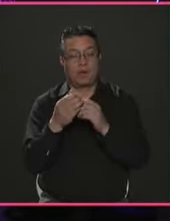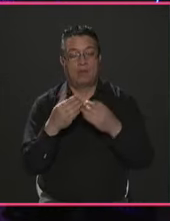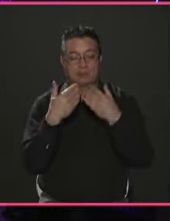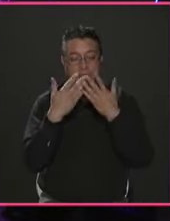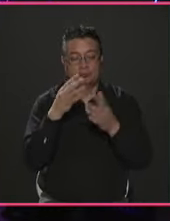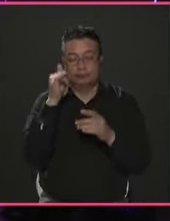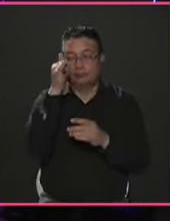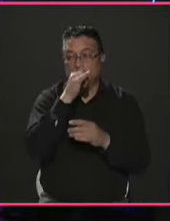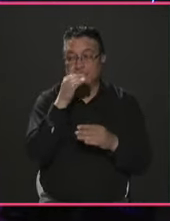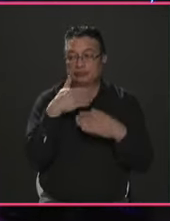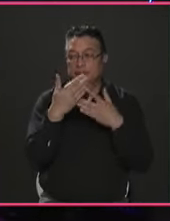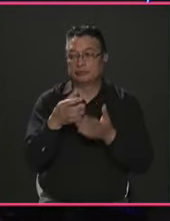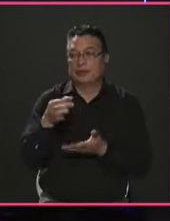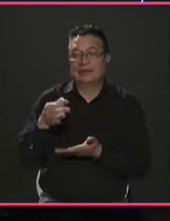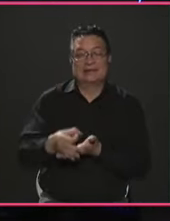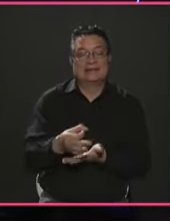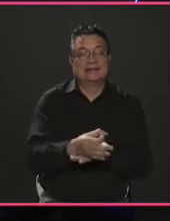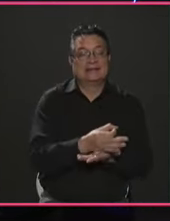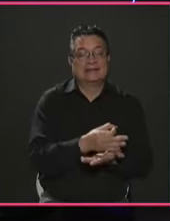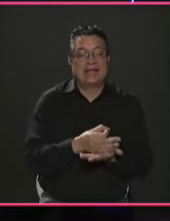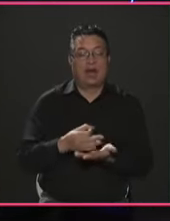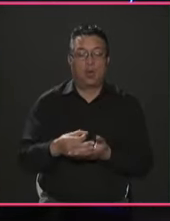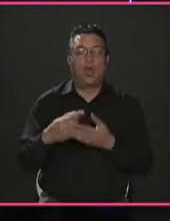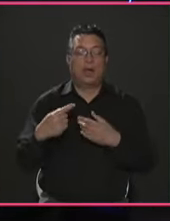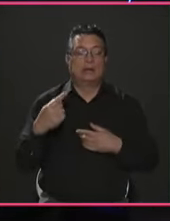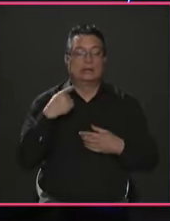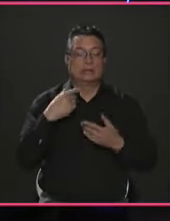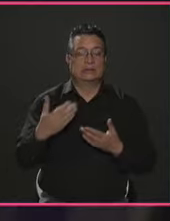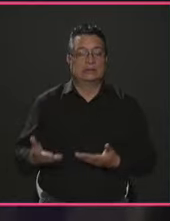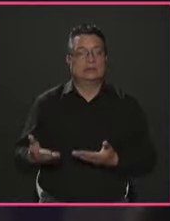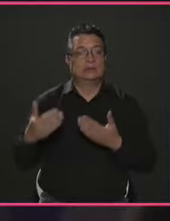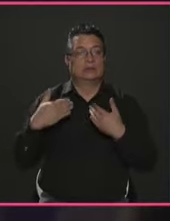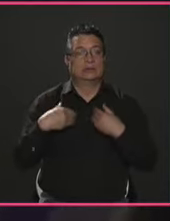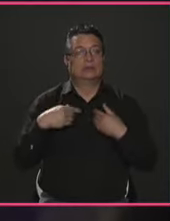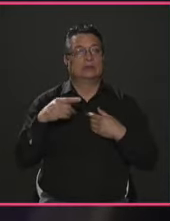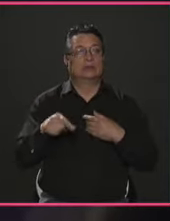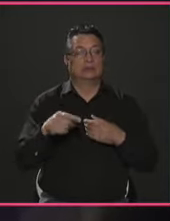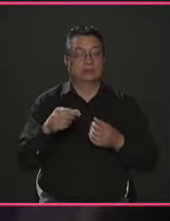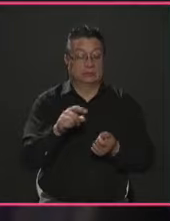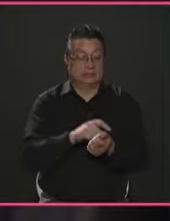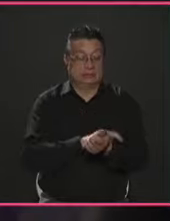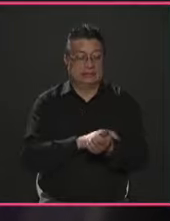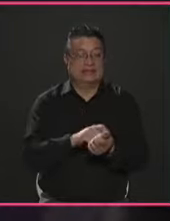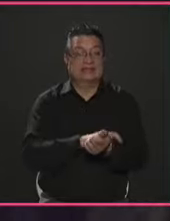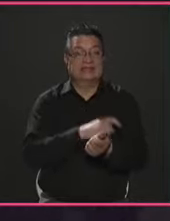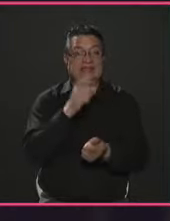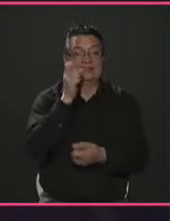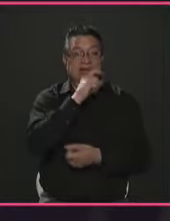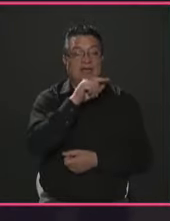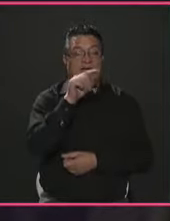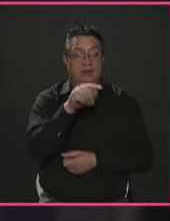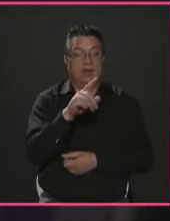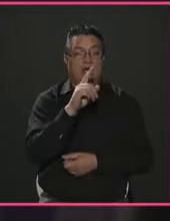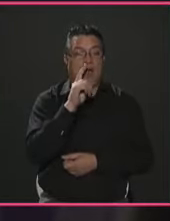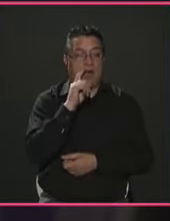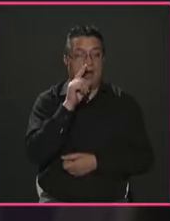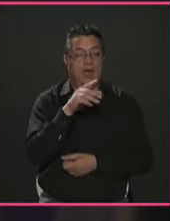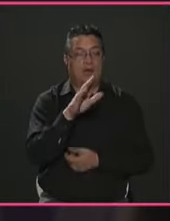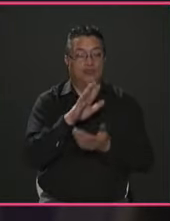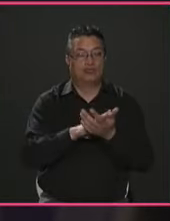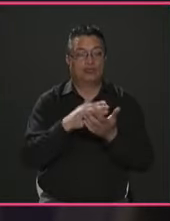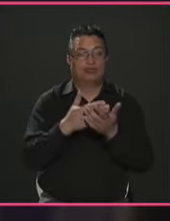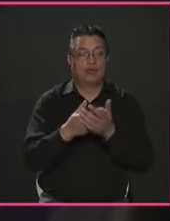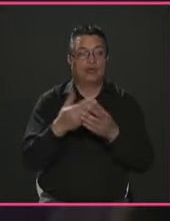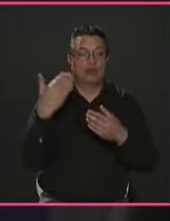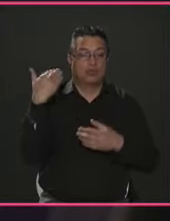a las células que están revistiendo las vasos sanguinios aquí podemos ver como se ve una sección sana de